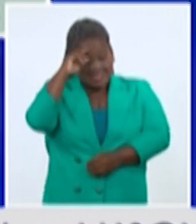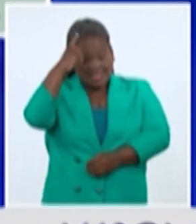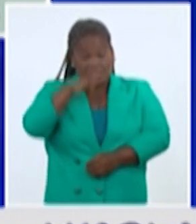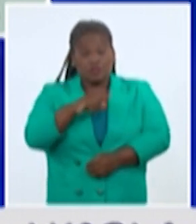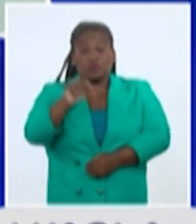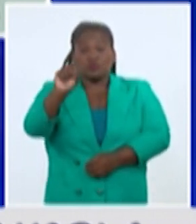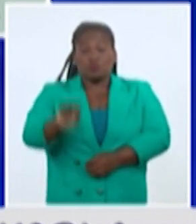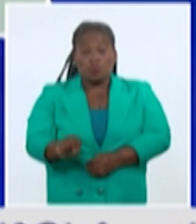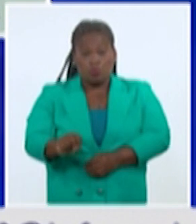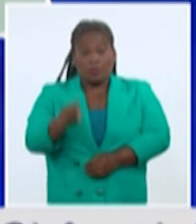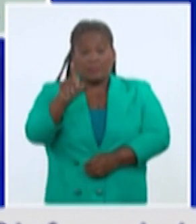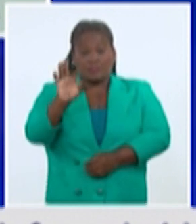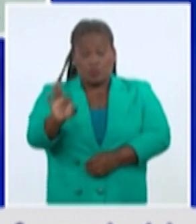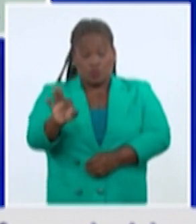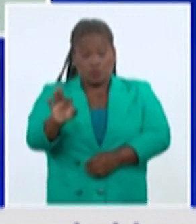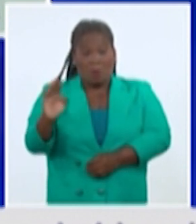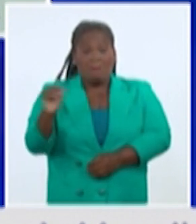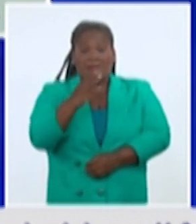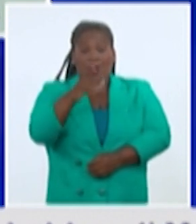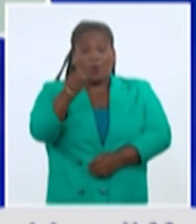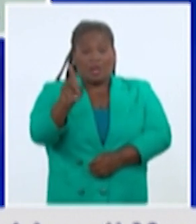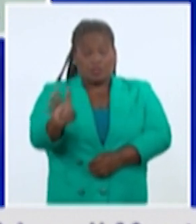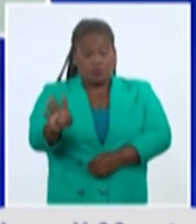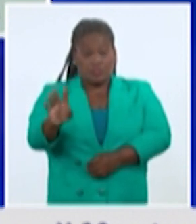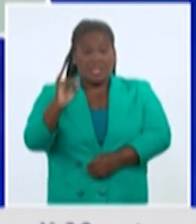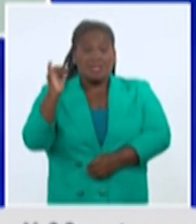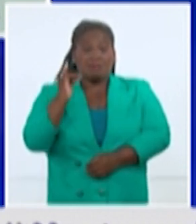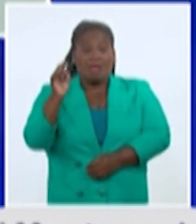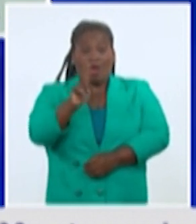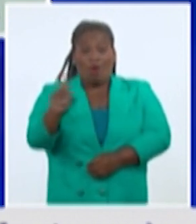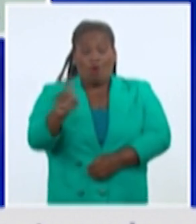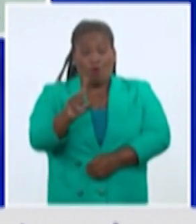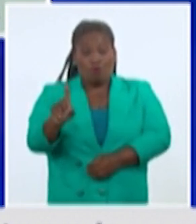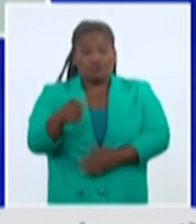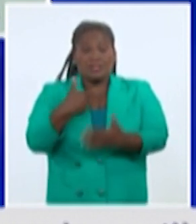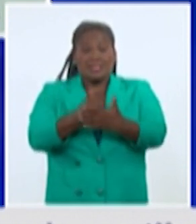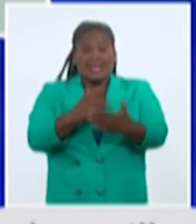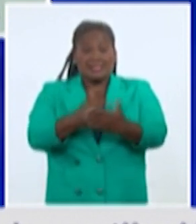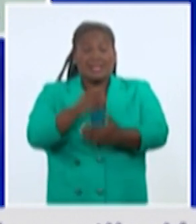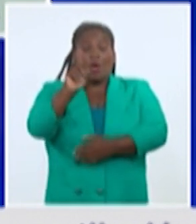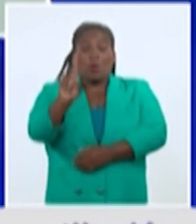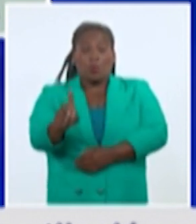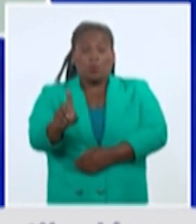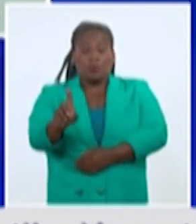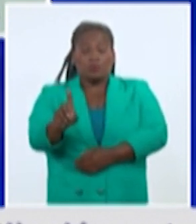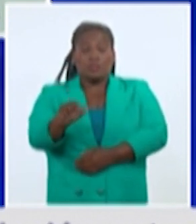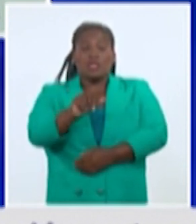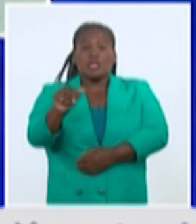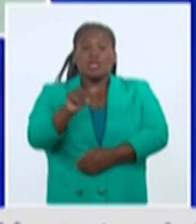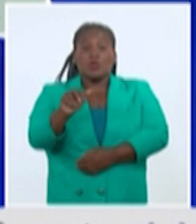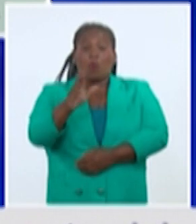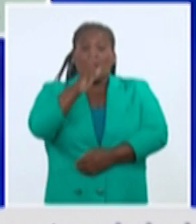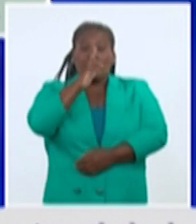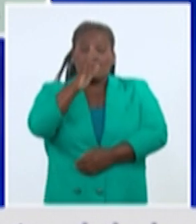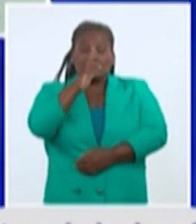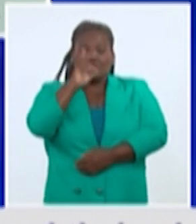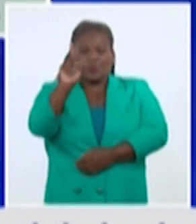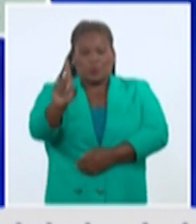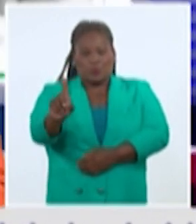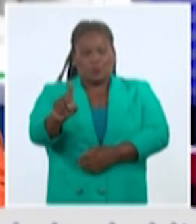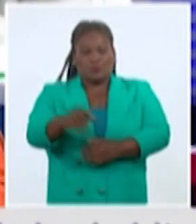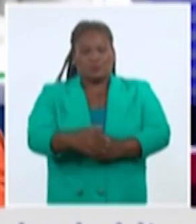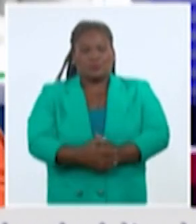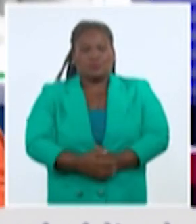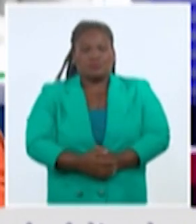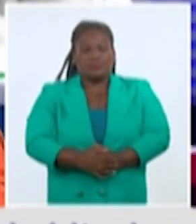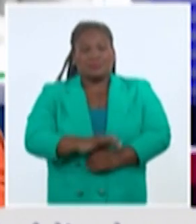casos, Baracoa 14 y Mías 11, Yateras con un caso positivo, al igual que el municipio de Niceto. Así